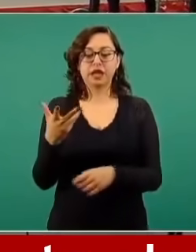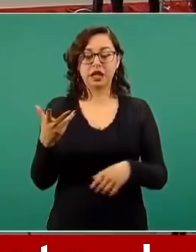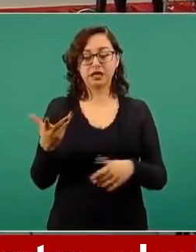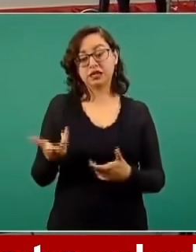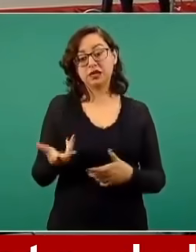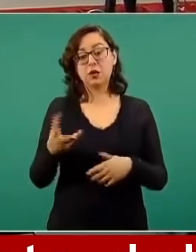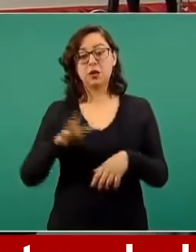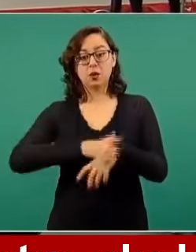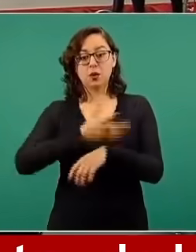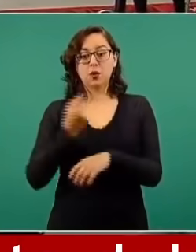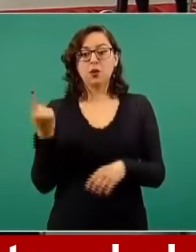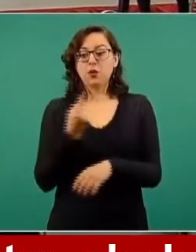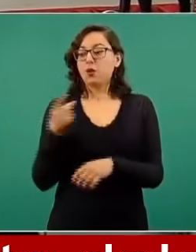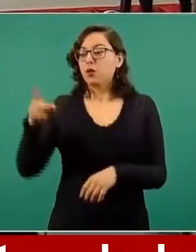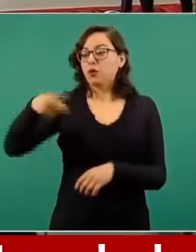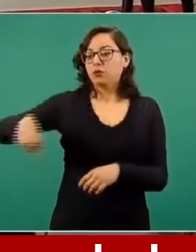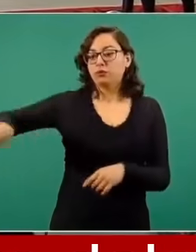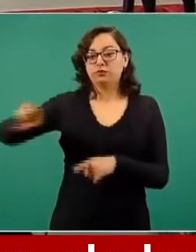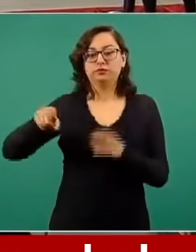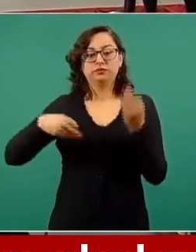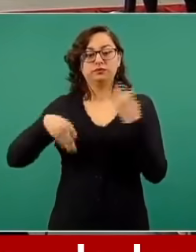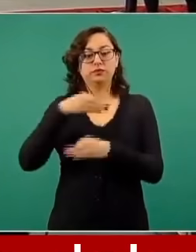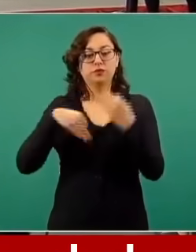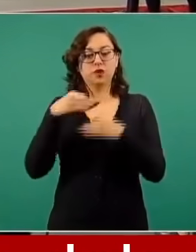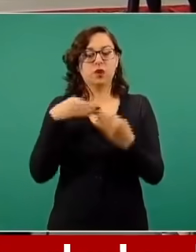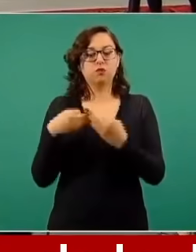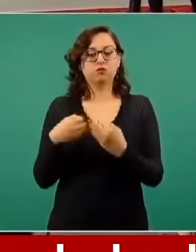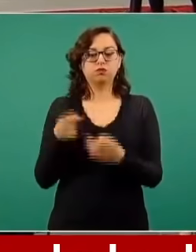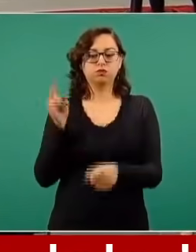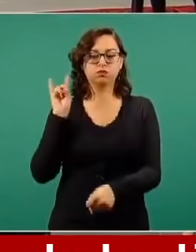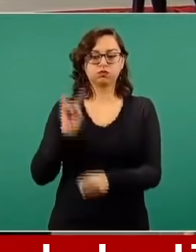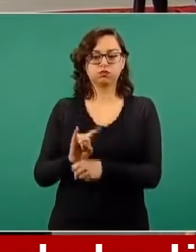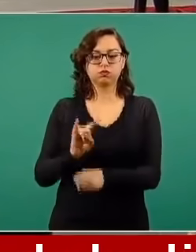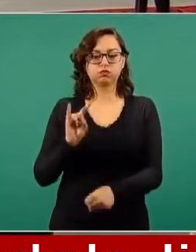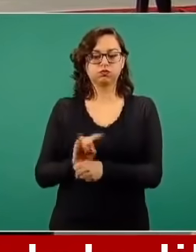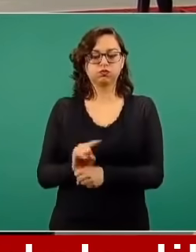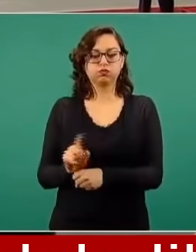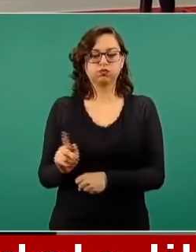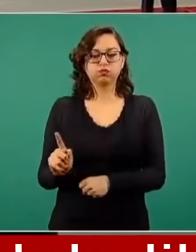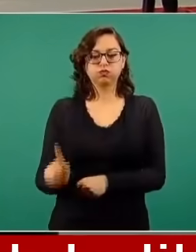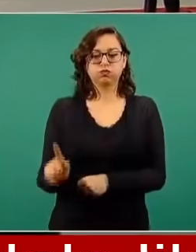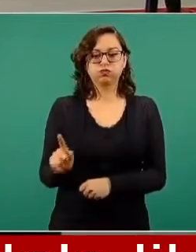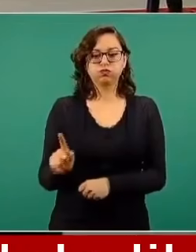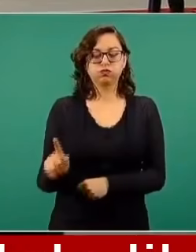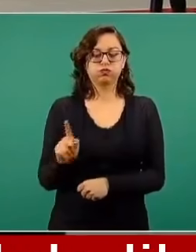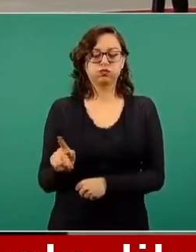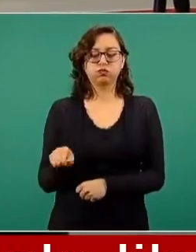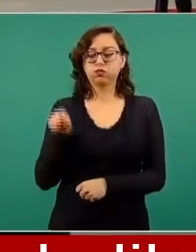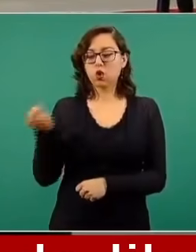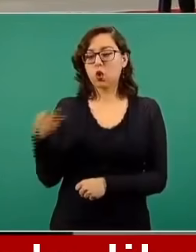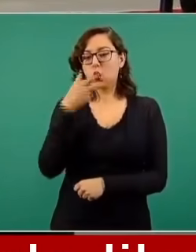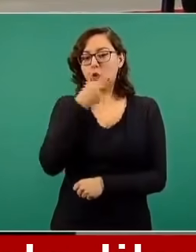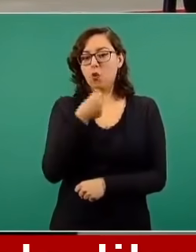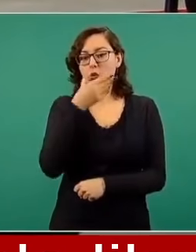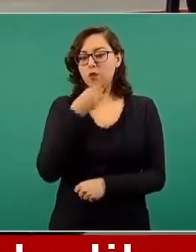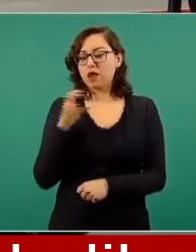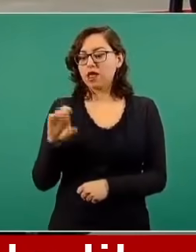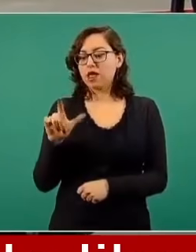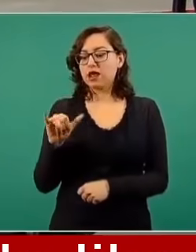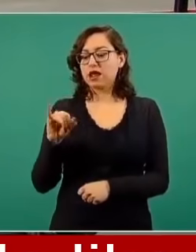es toda una simulación, porque Claudio X González es